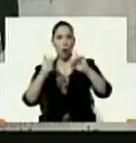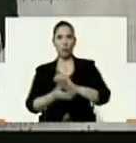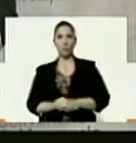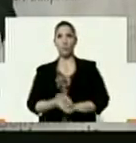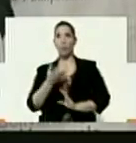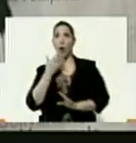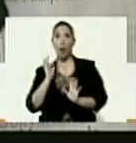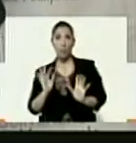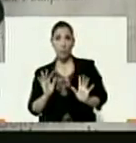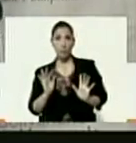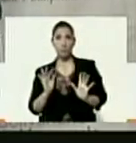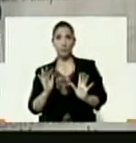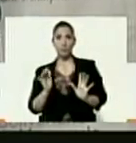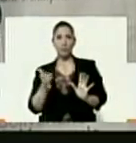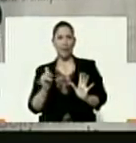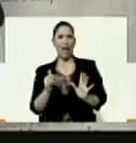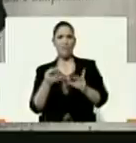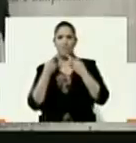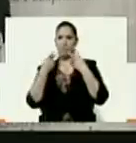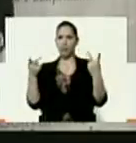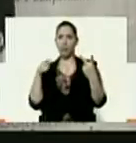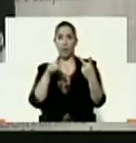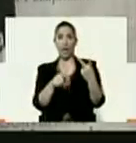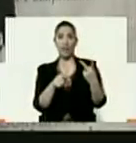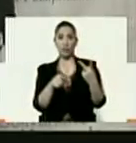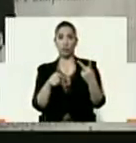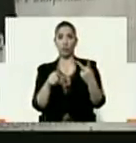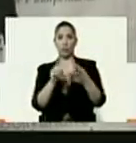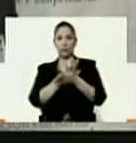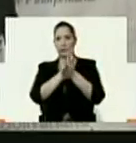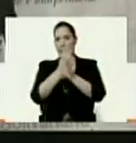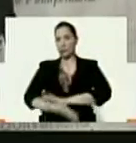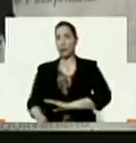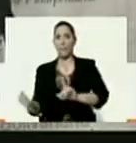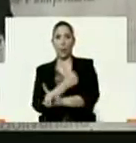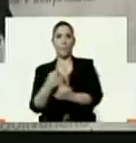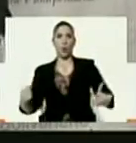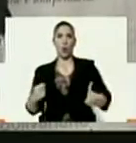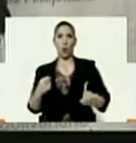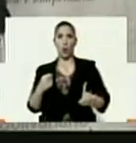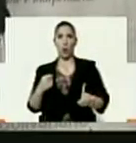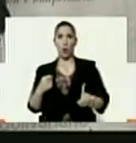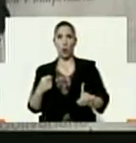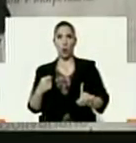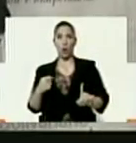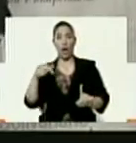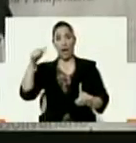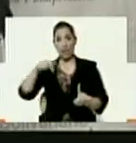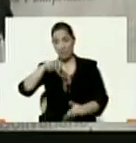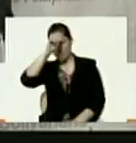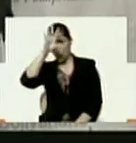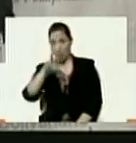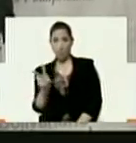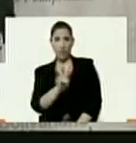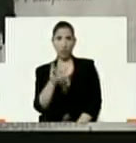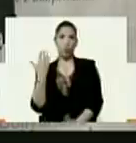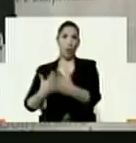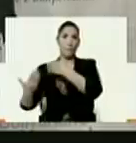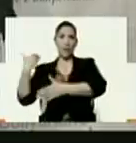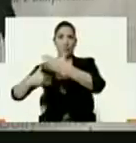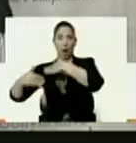que aparecen por allí forman parte de la depredación brutal que se hizo de los recursos mineros en Venezuela en pasadas décadas.